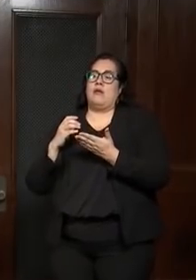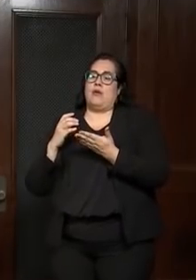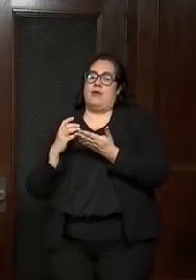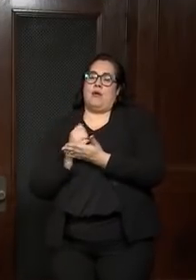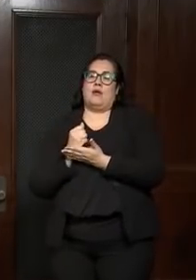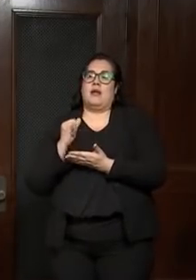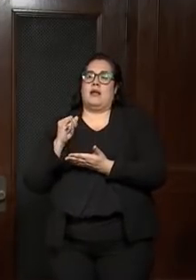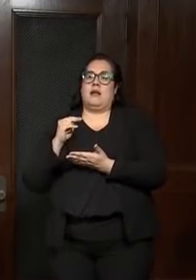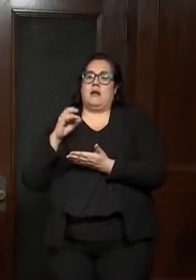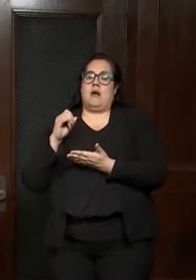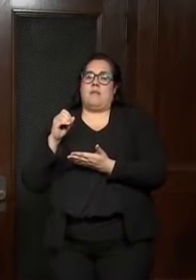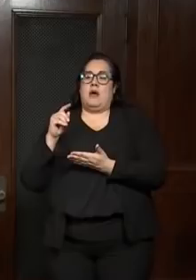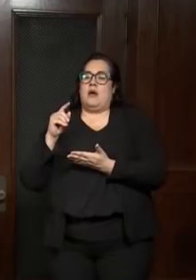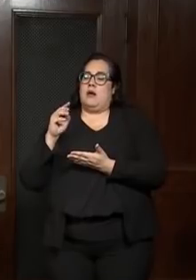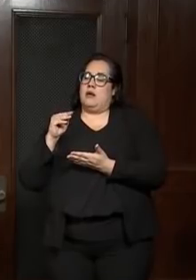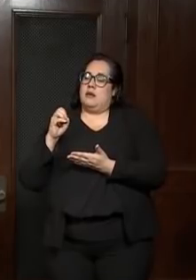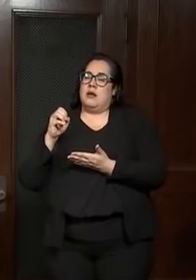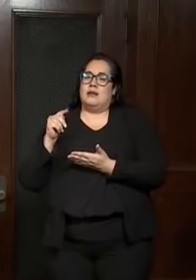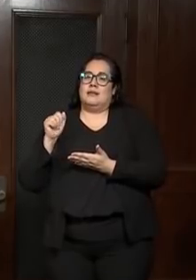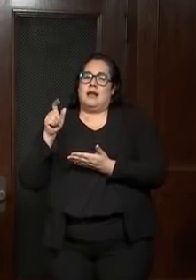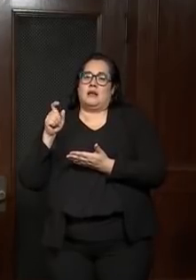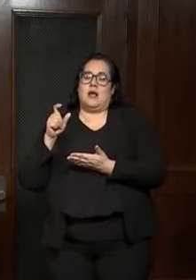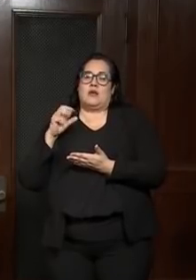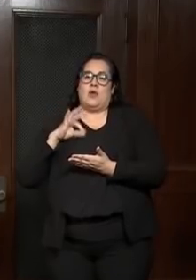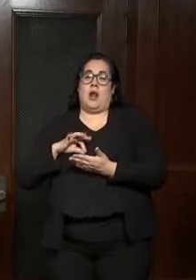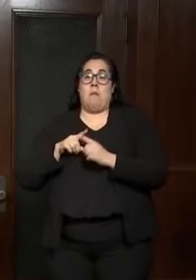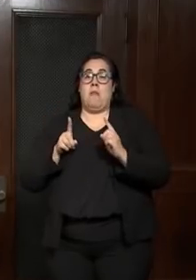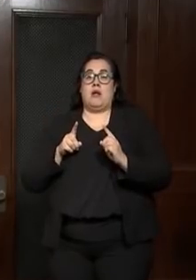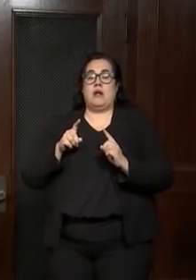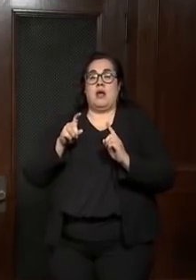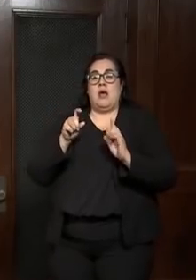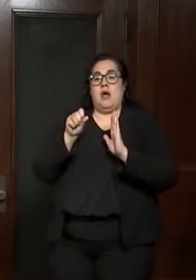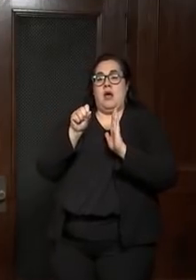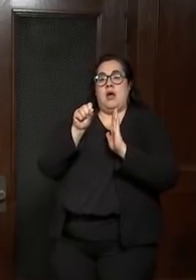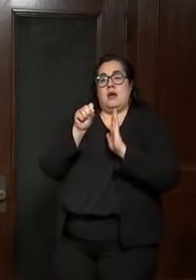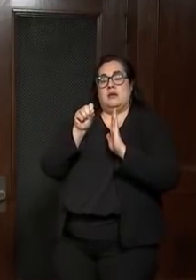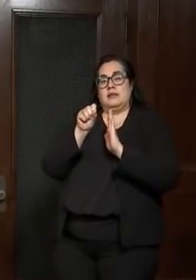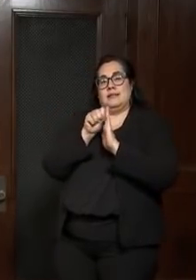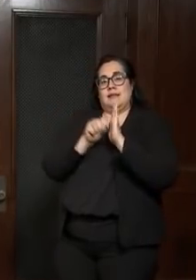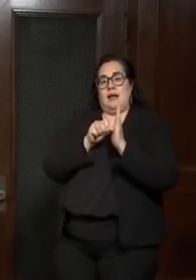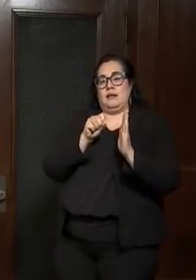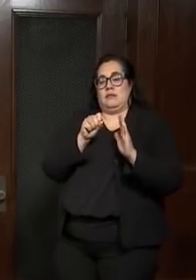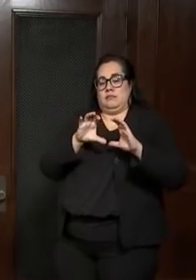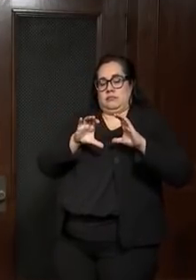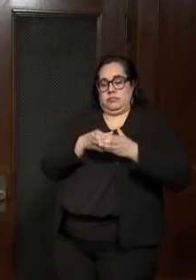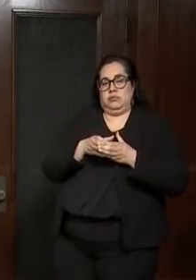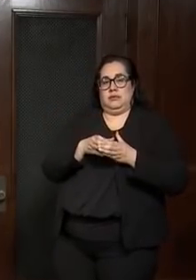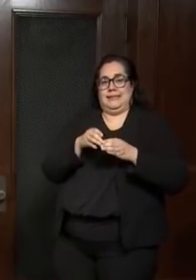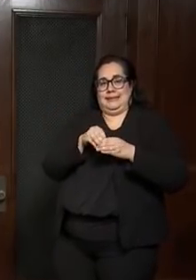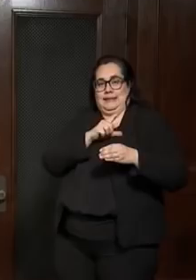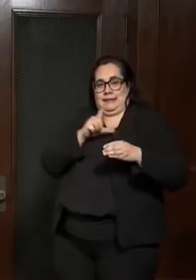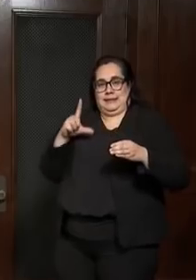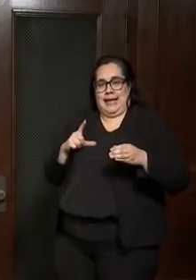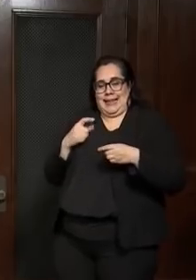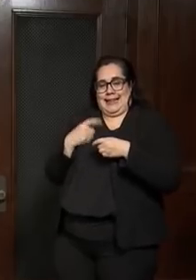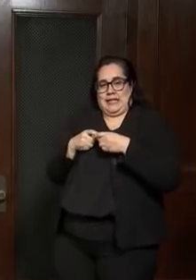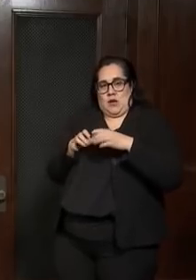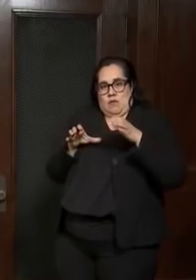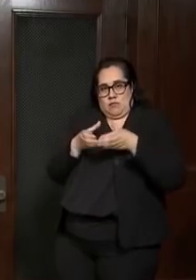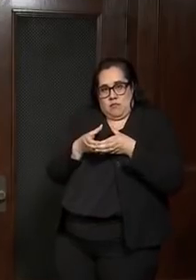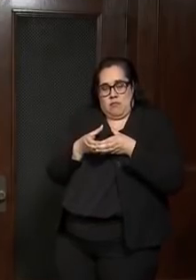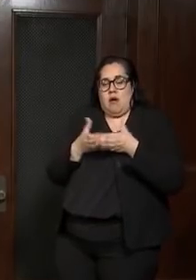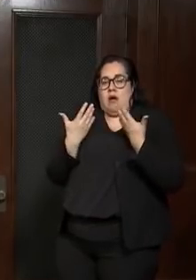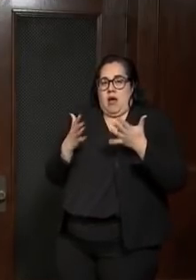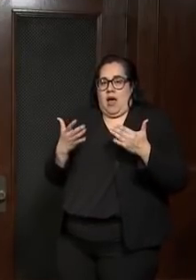Credit, pero el caucus de legisladores latinos en la legislatura tiene